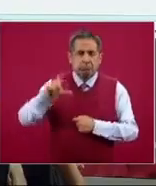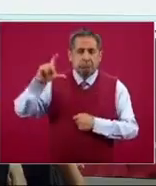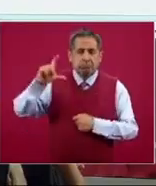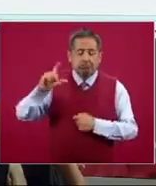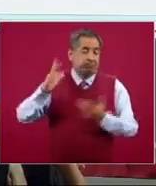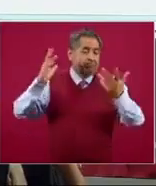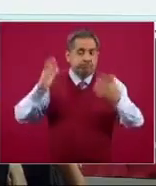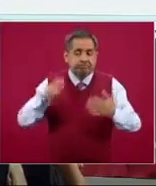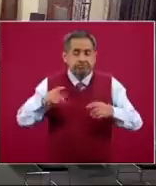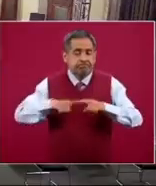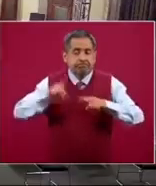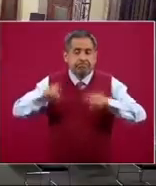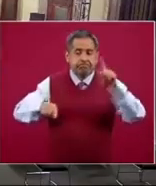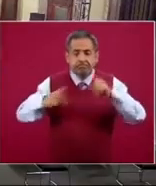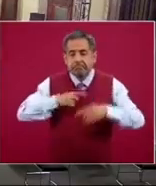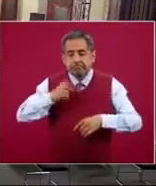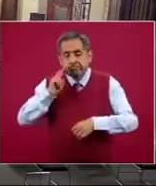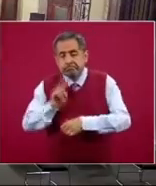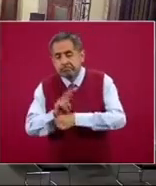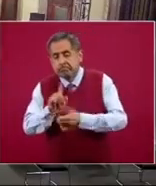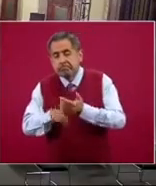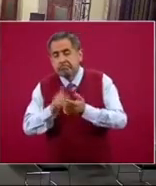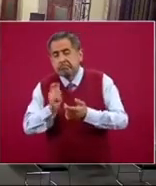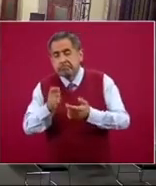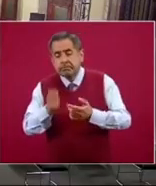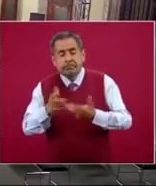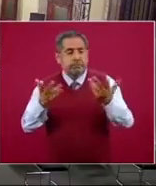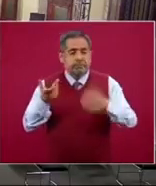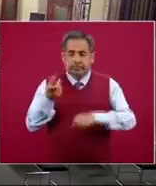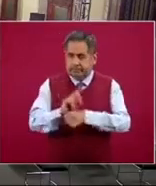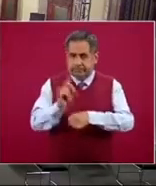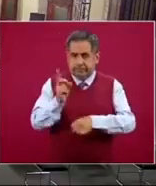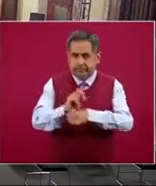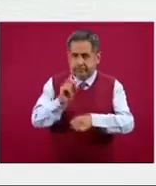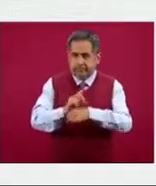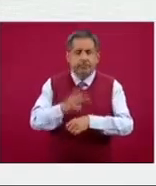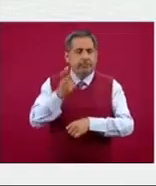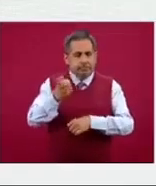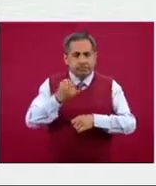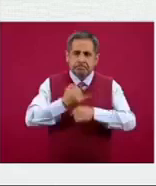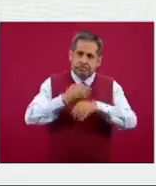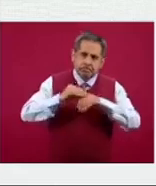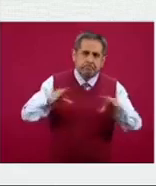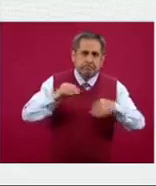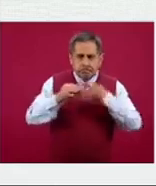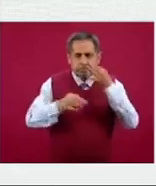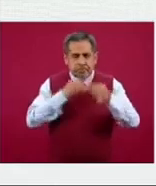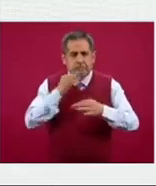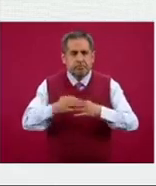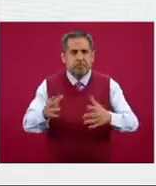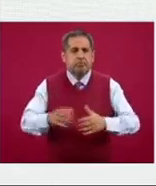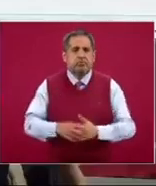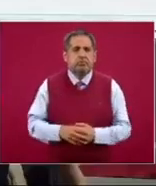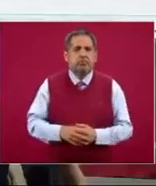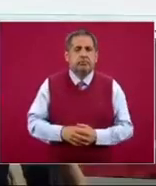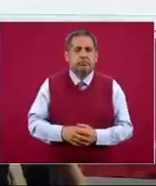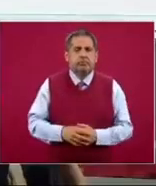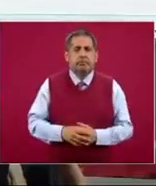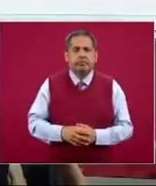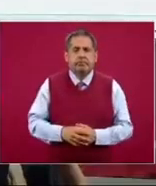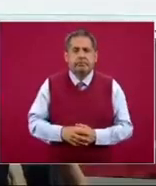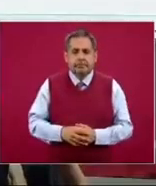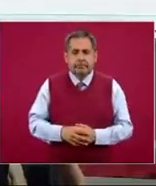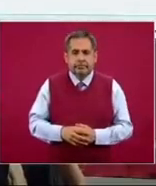tendencia. Hay que estar vigilando esto también diariamente y por eso informamos diariamente. La siguiente, por